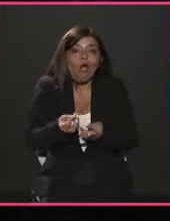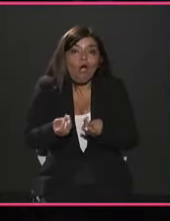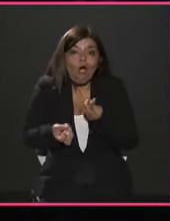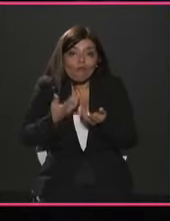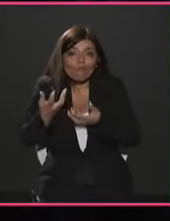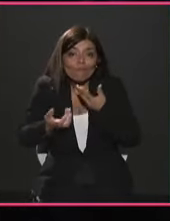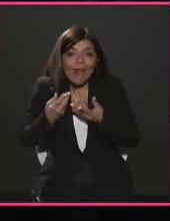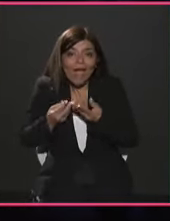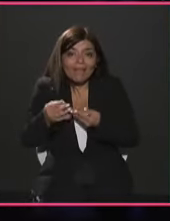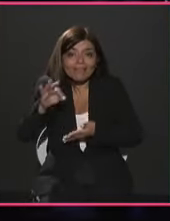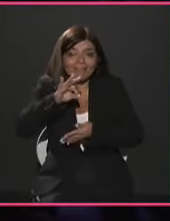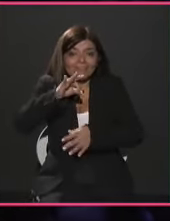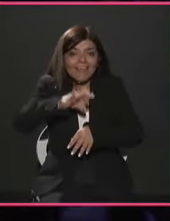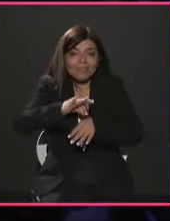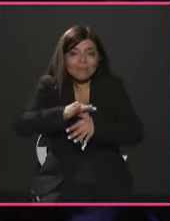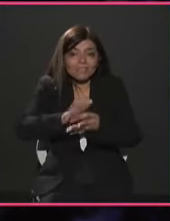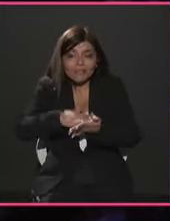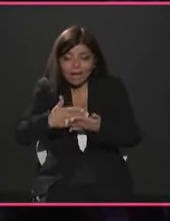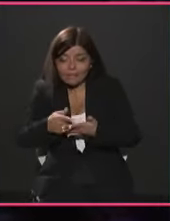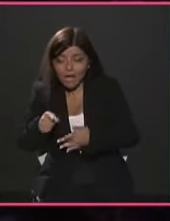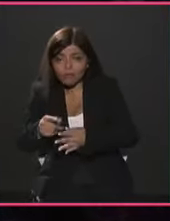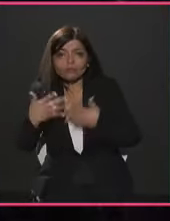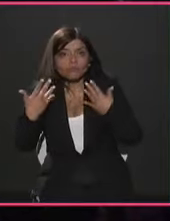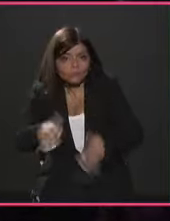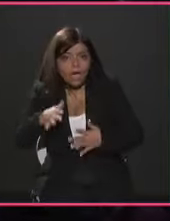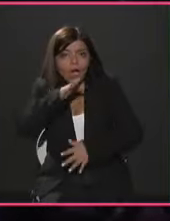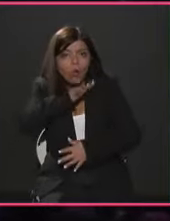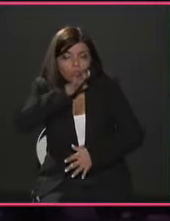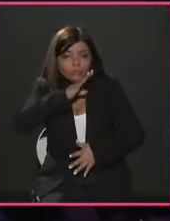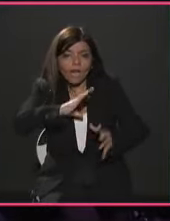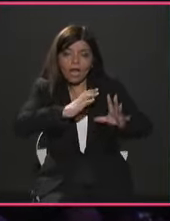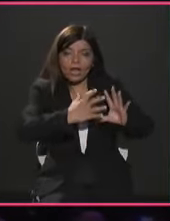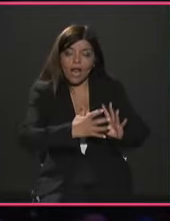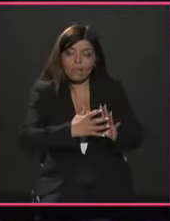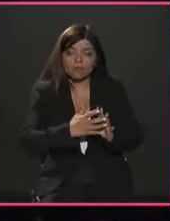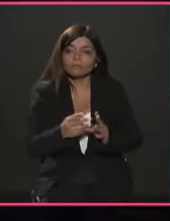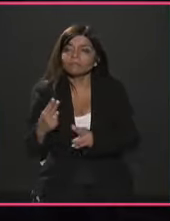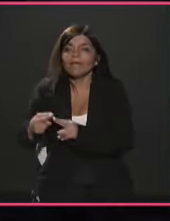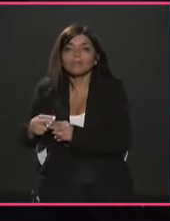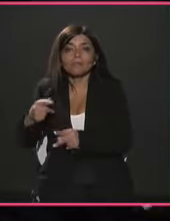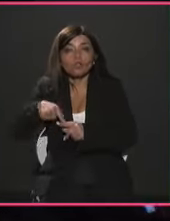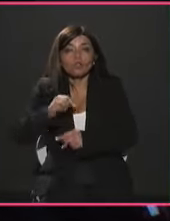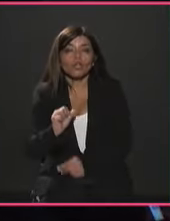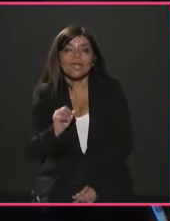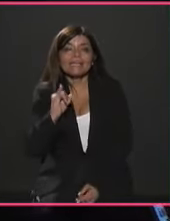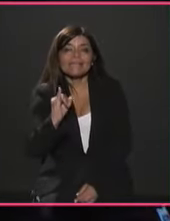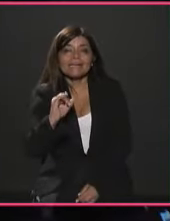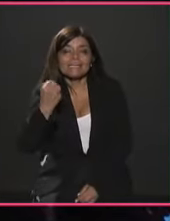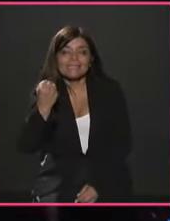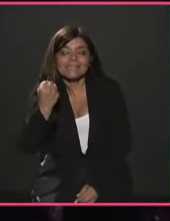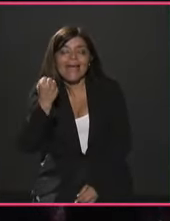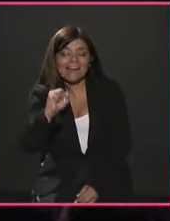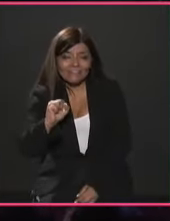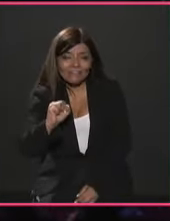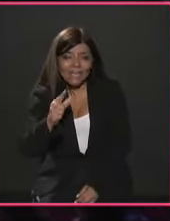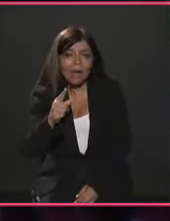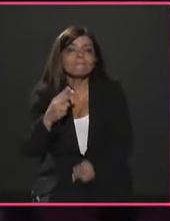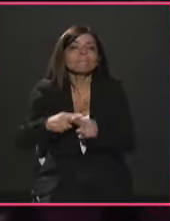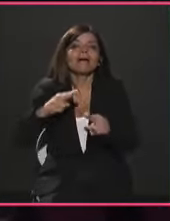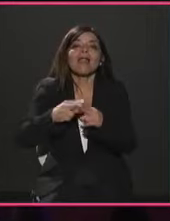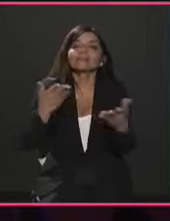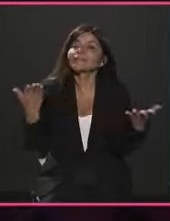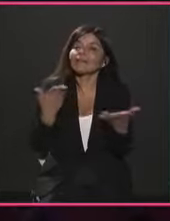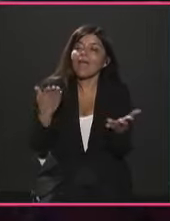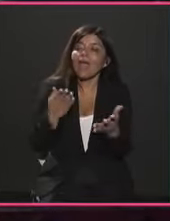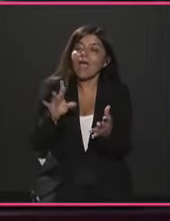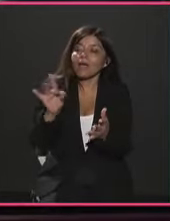usadas a lo largo del mundo entero Y entonces lo que hicimos en este trabajo Fue usar Inteligencia artificial para de algú de aluna manera